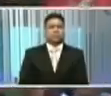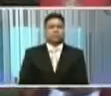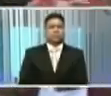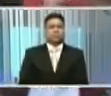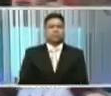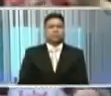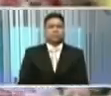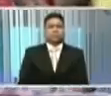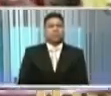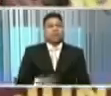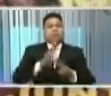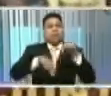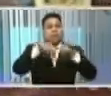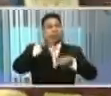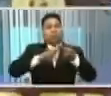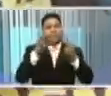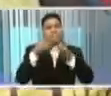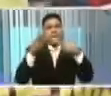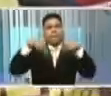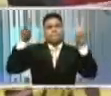Y construirse en paz,